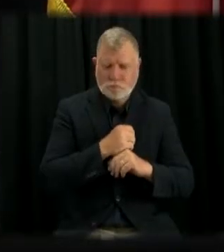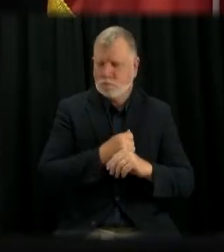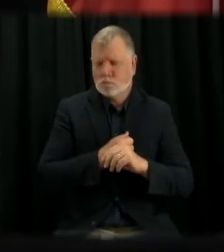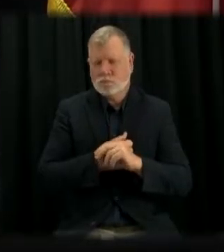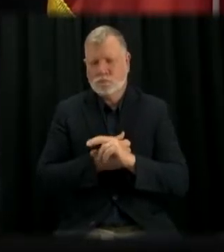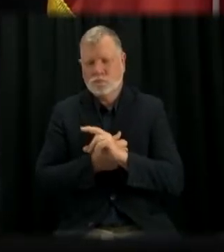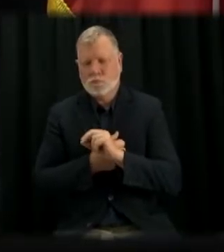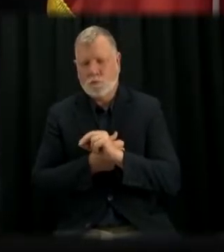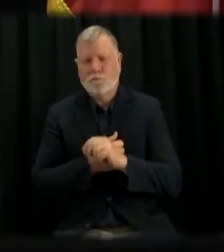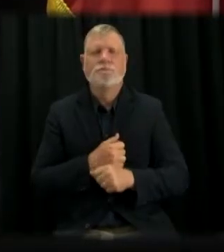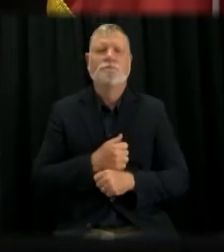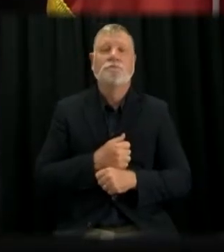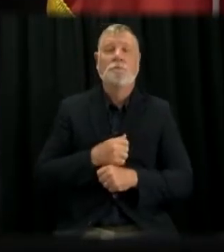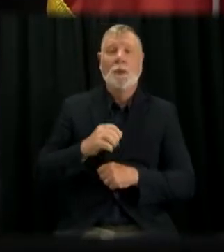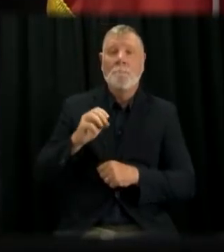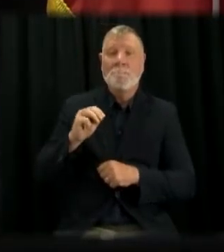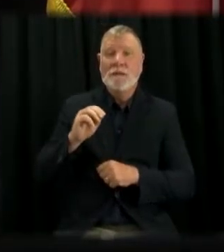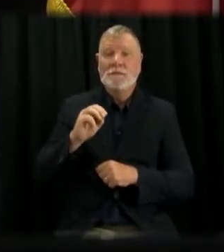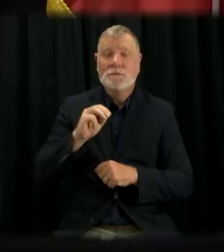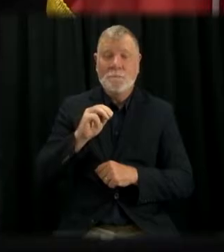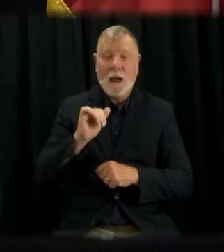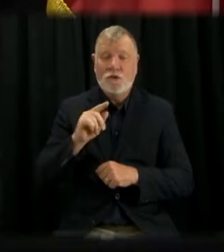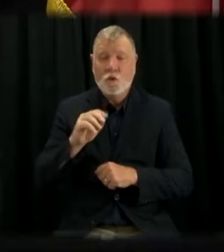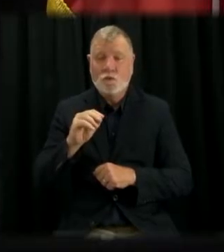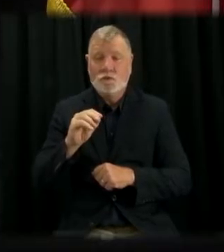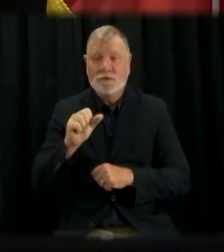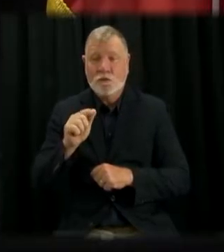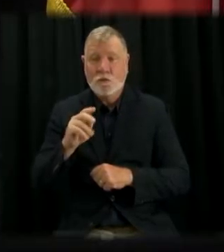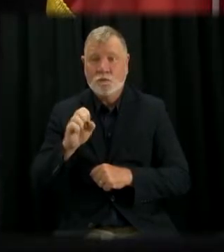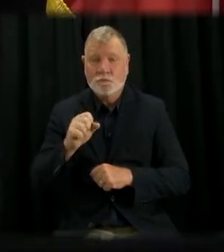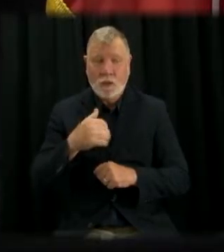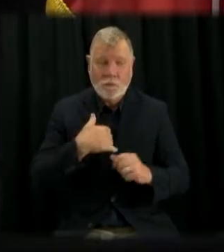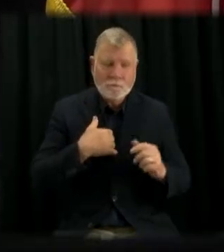está. La señorita Mato Santos, ¿está en el teléfono?